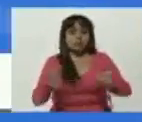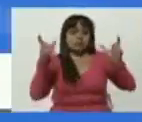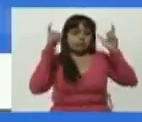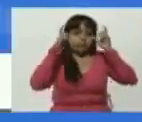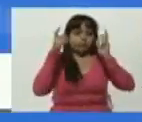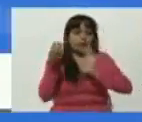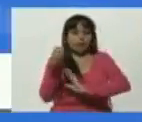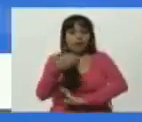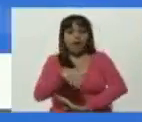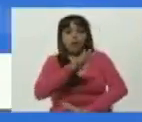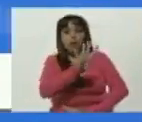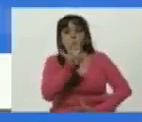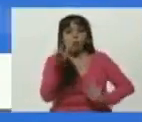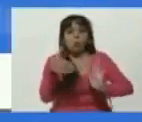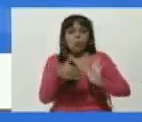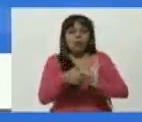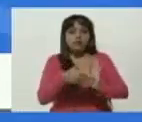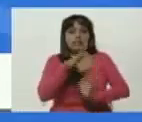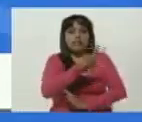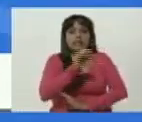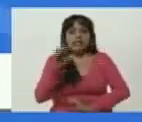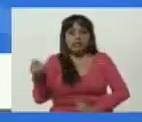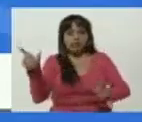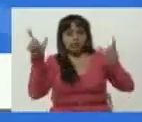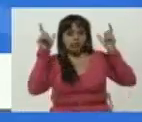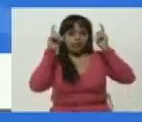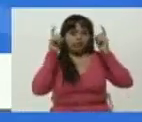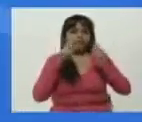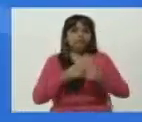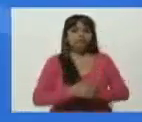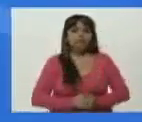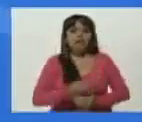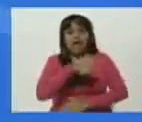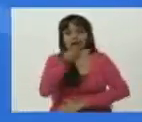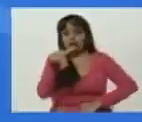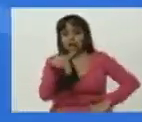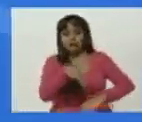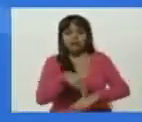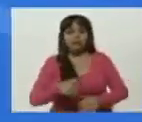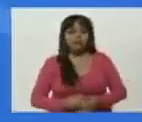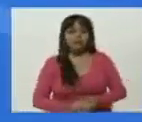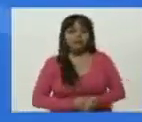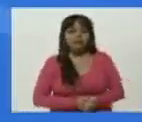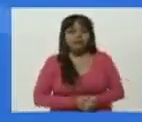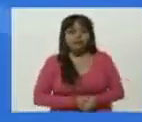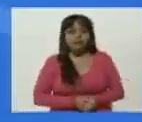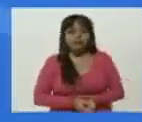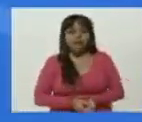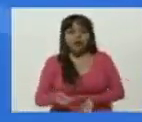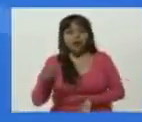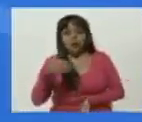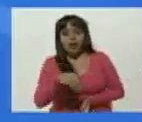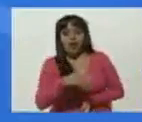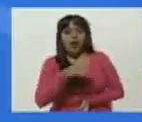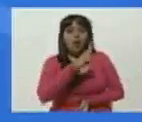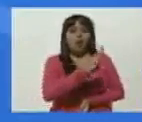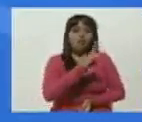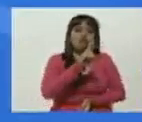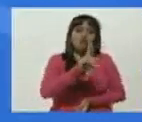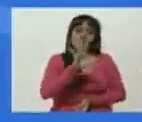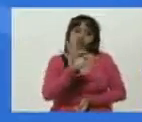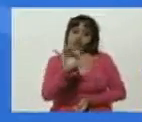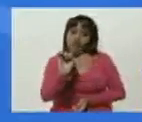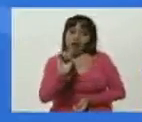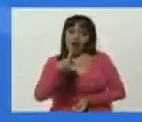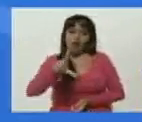tenemos 4.500 bovinos a nivel nacional. También tenemos bufalinos, tenemos 500 bufalinos,